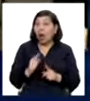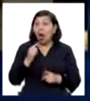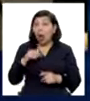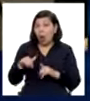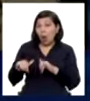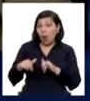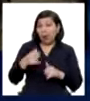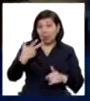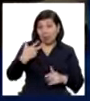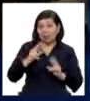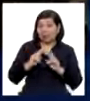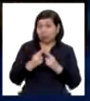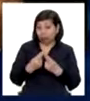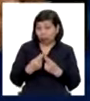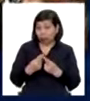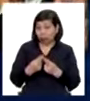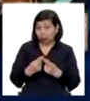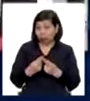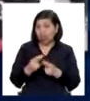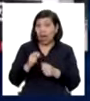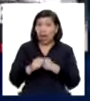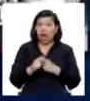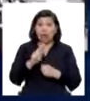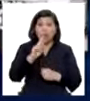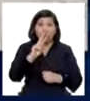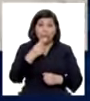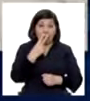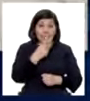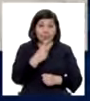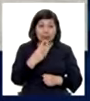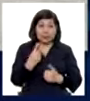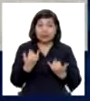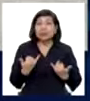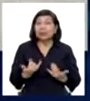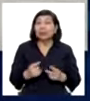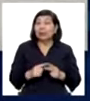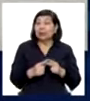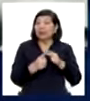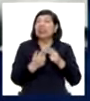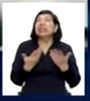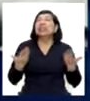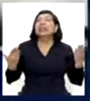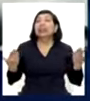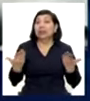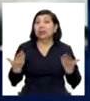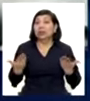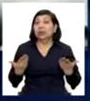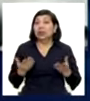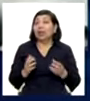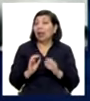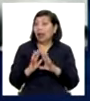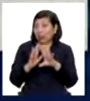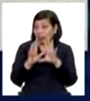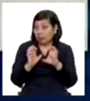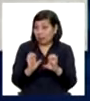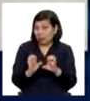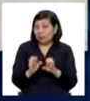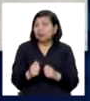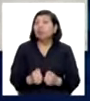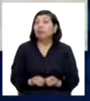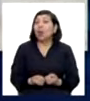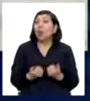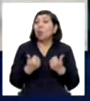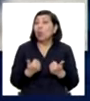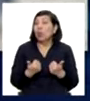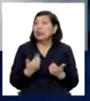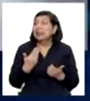género. Esta es la tercera convocatoria, iniciamos en el 2022. Y la principal finalidad de este concurso es la de reconocer